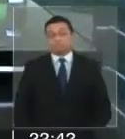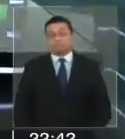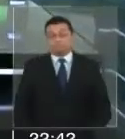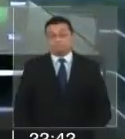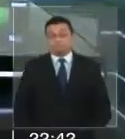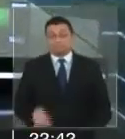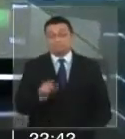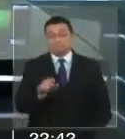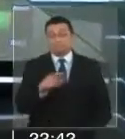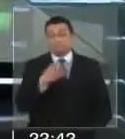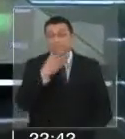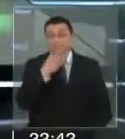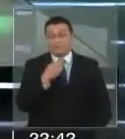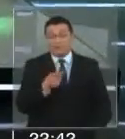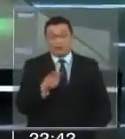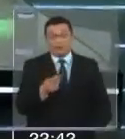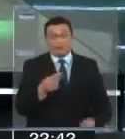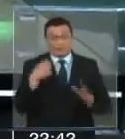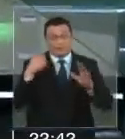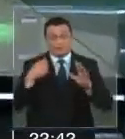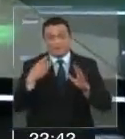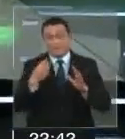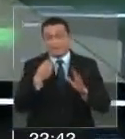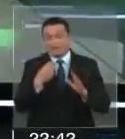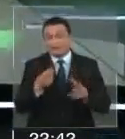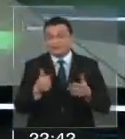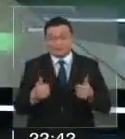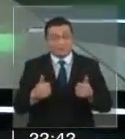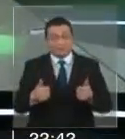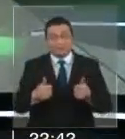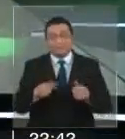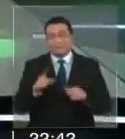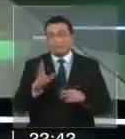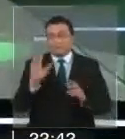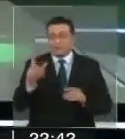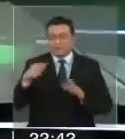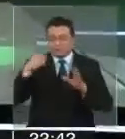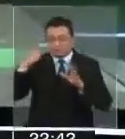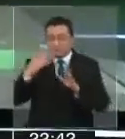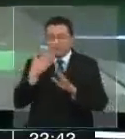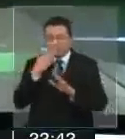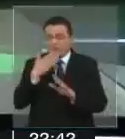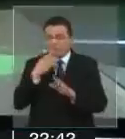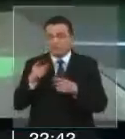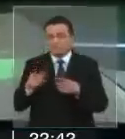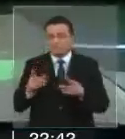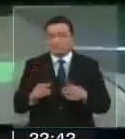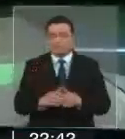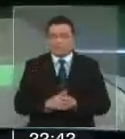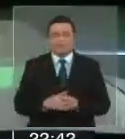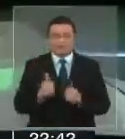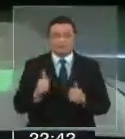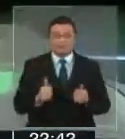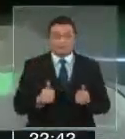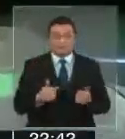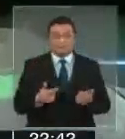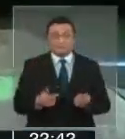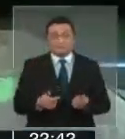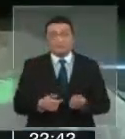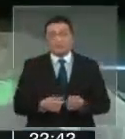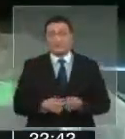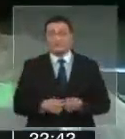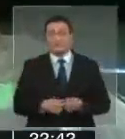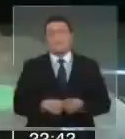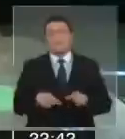Ahí está. Oye, qué bonito el reportaje, ¿cierto? Que hizo, Es que nuestras chiquillas son seis. Sí, maravilloso. Hay un espíritu distinto en este programa. Sí,